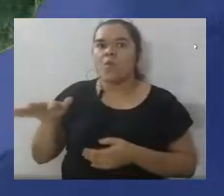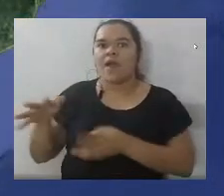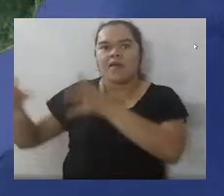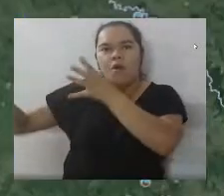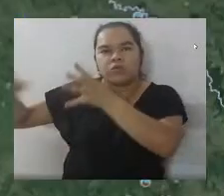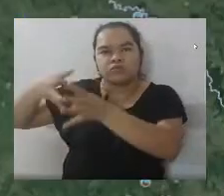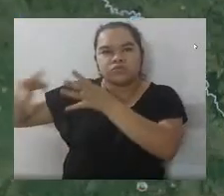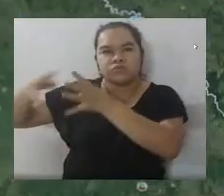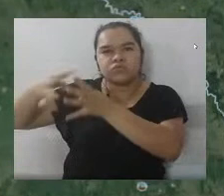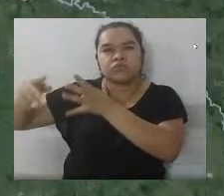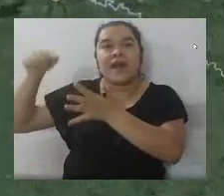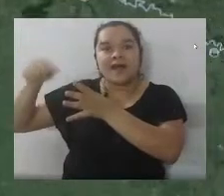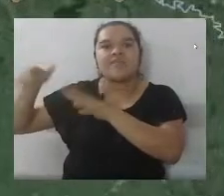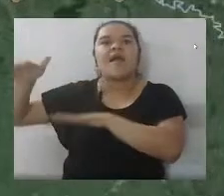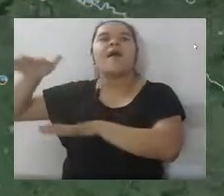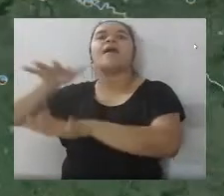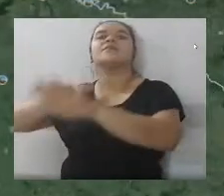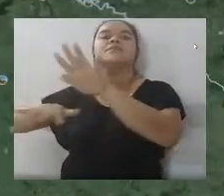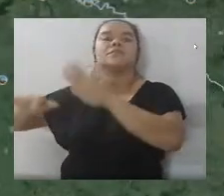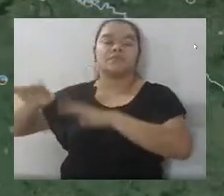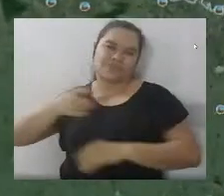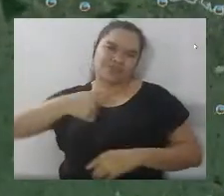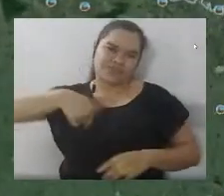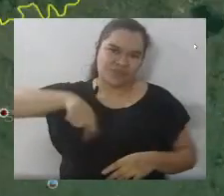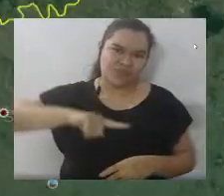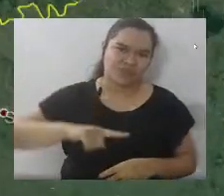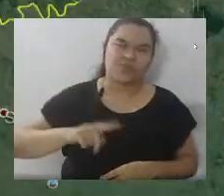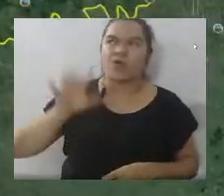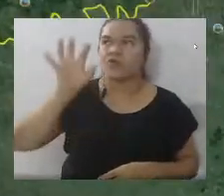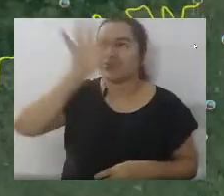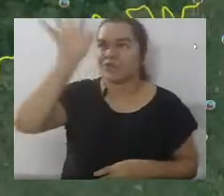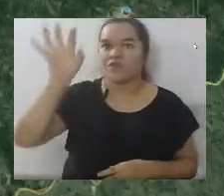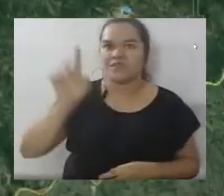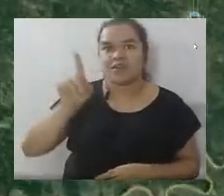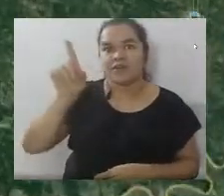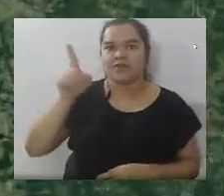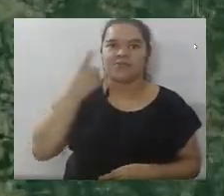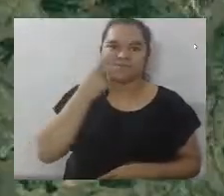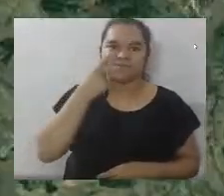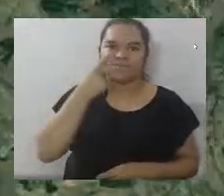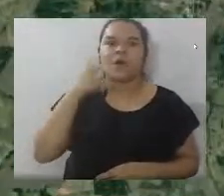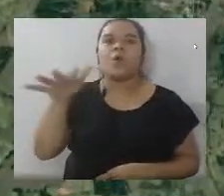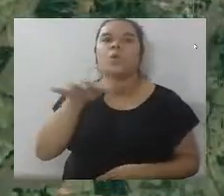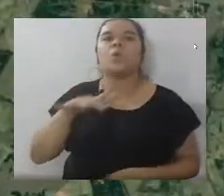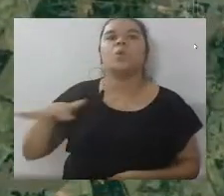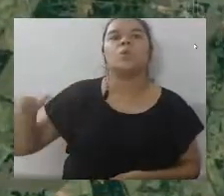que conocemos mucho, los que somos del Nordeste, los que somos de Corrientes, es Yacyretá.